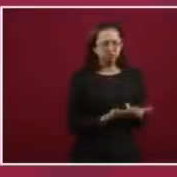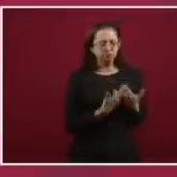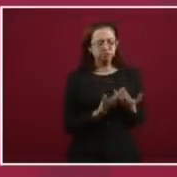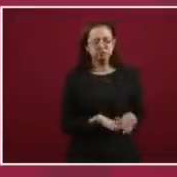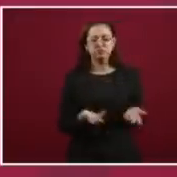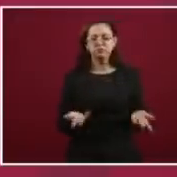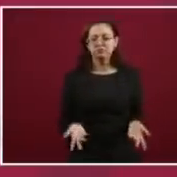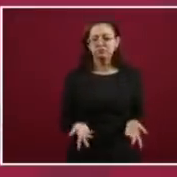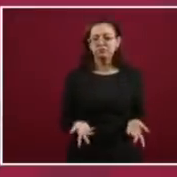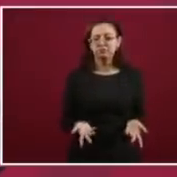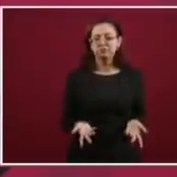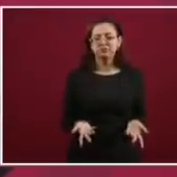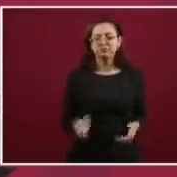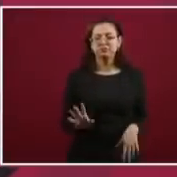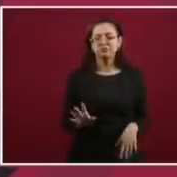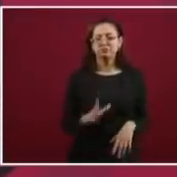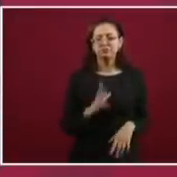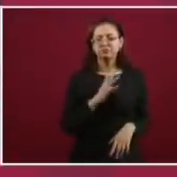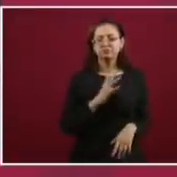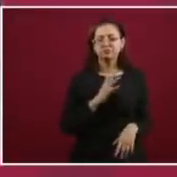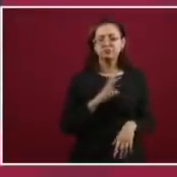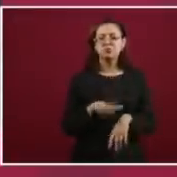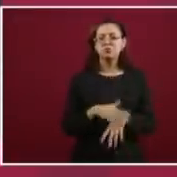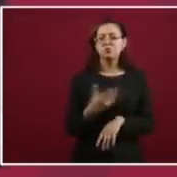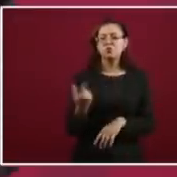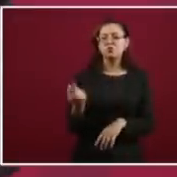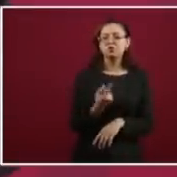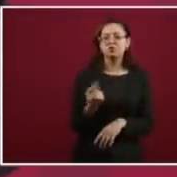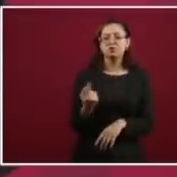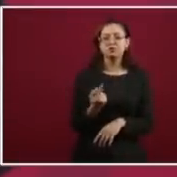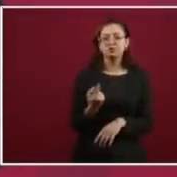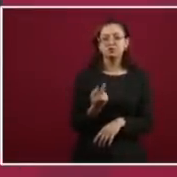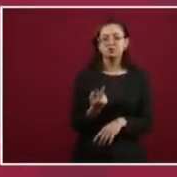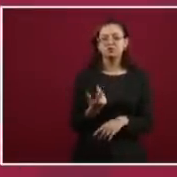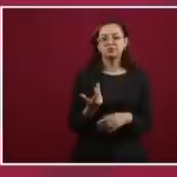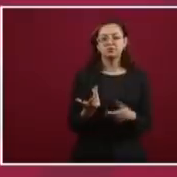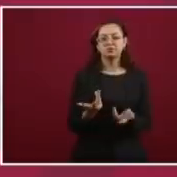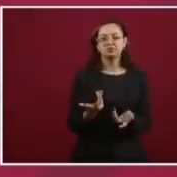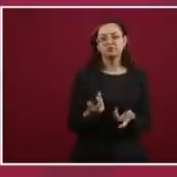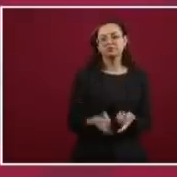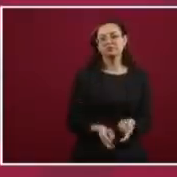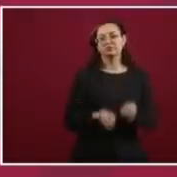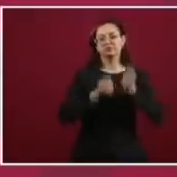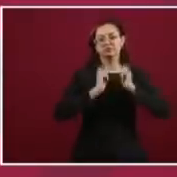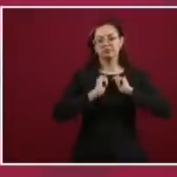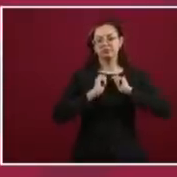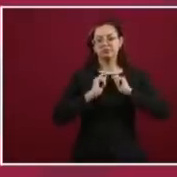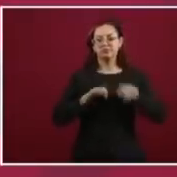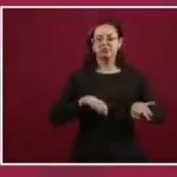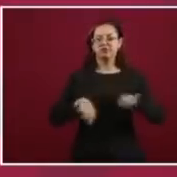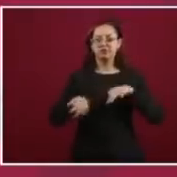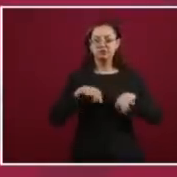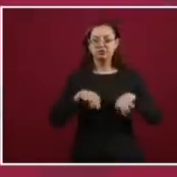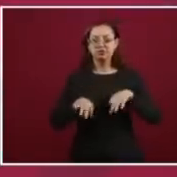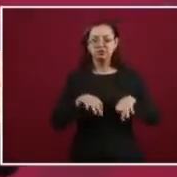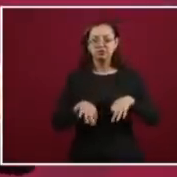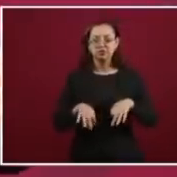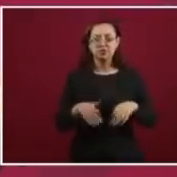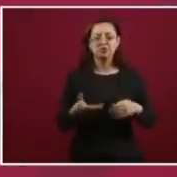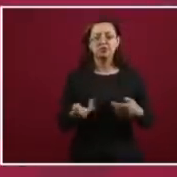por qué es parte de nuestra función es